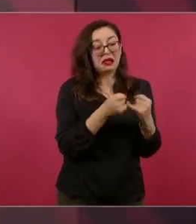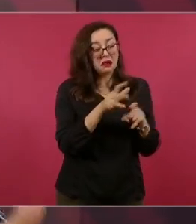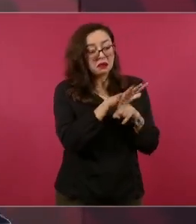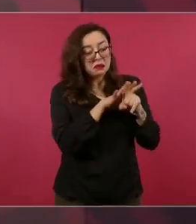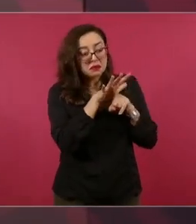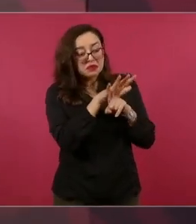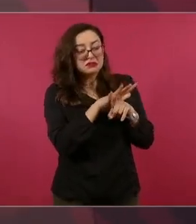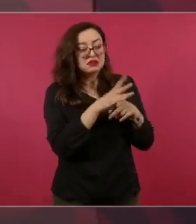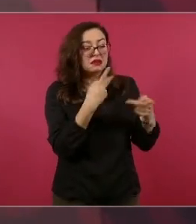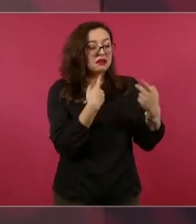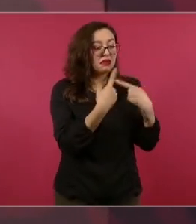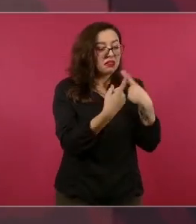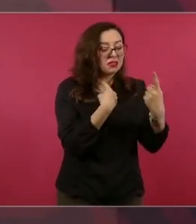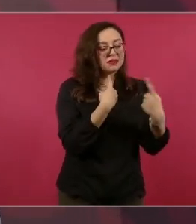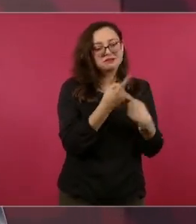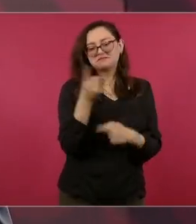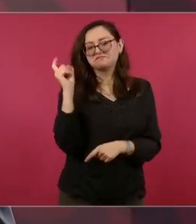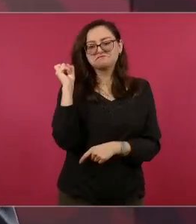difícil